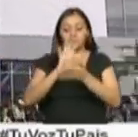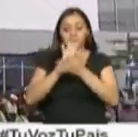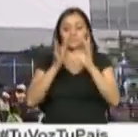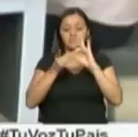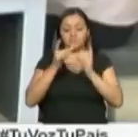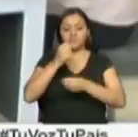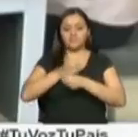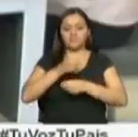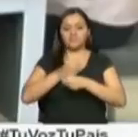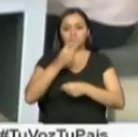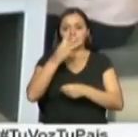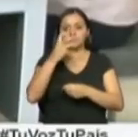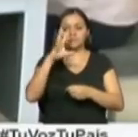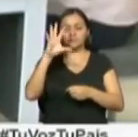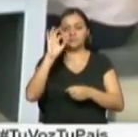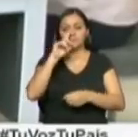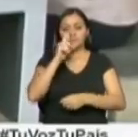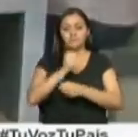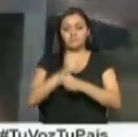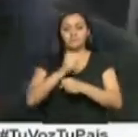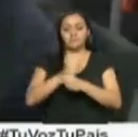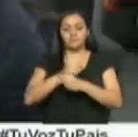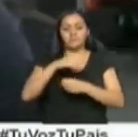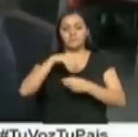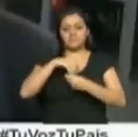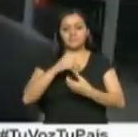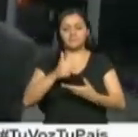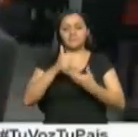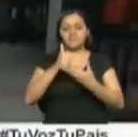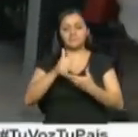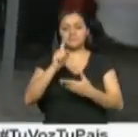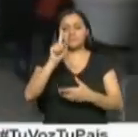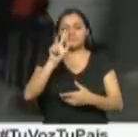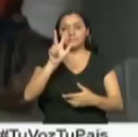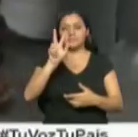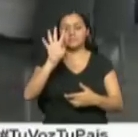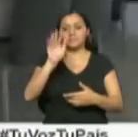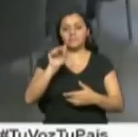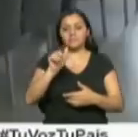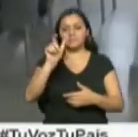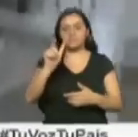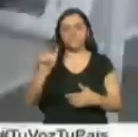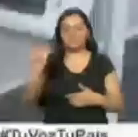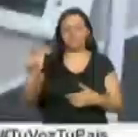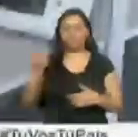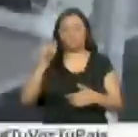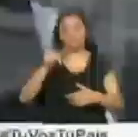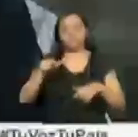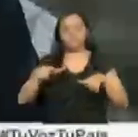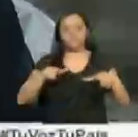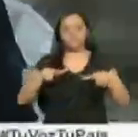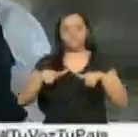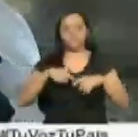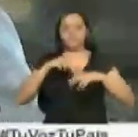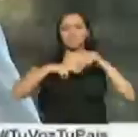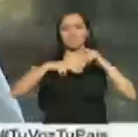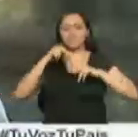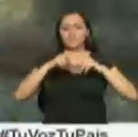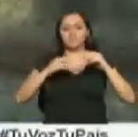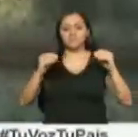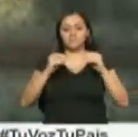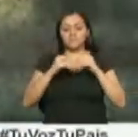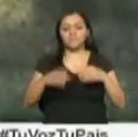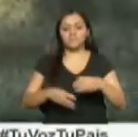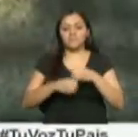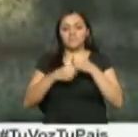laborarán 450 funcionarios y beneficiará a 134 mil habitantes de esta zona. Construimos obras para recuperar